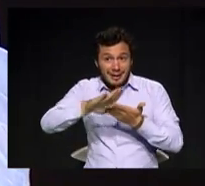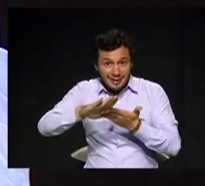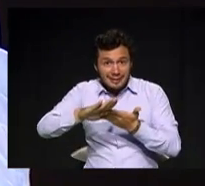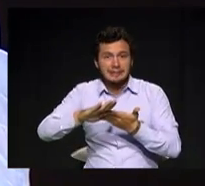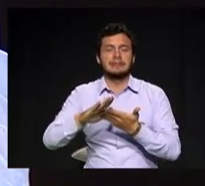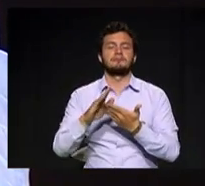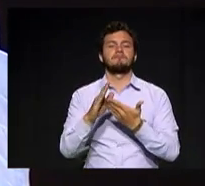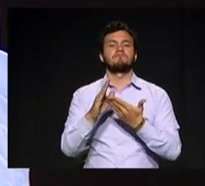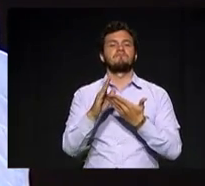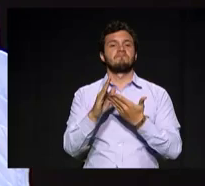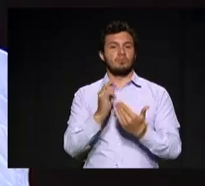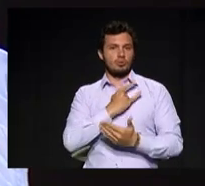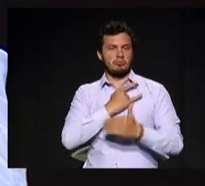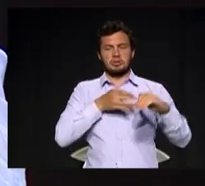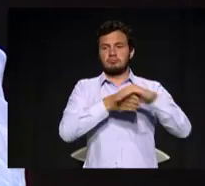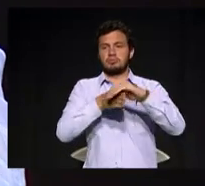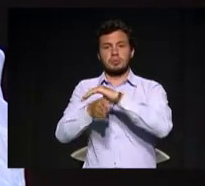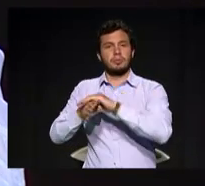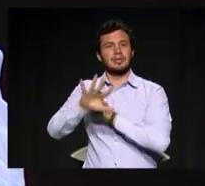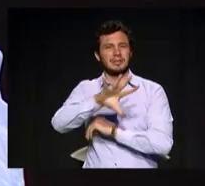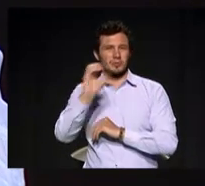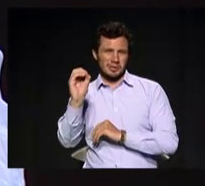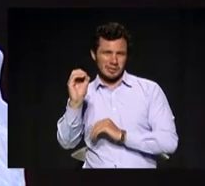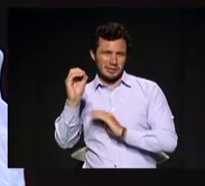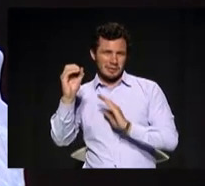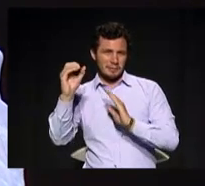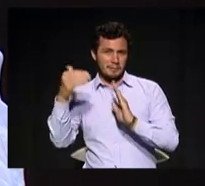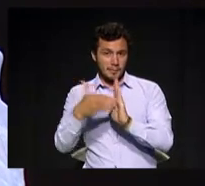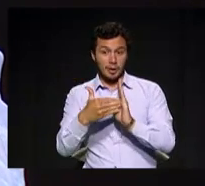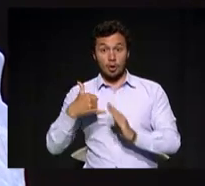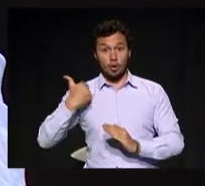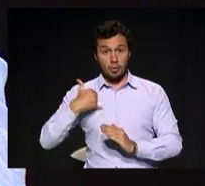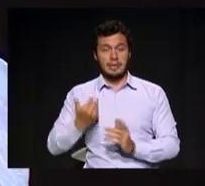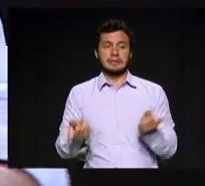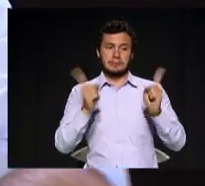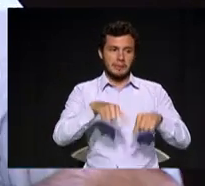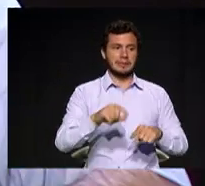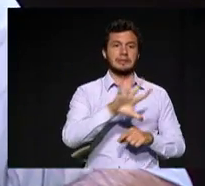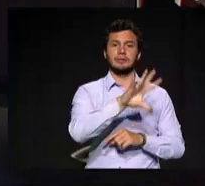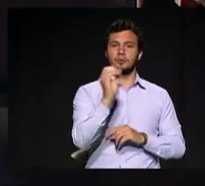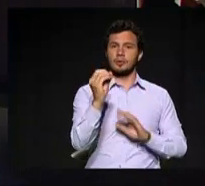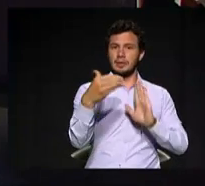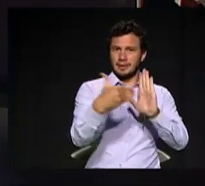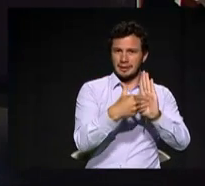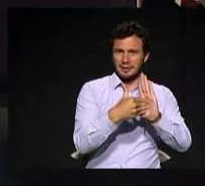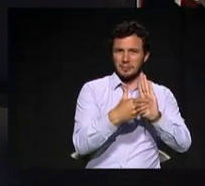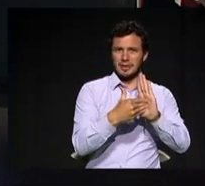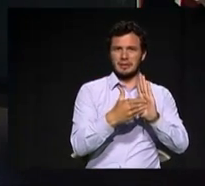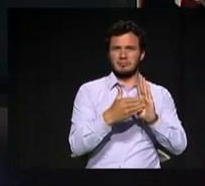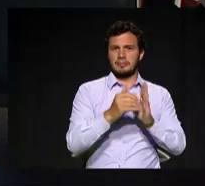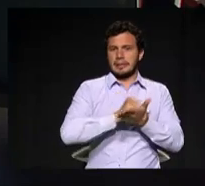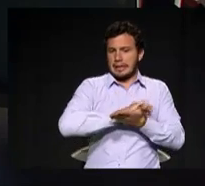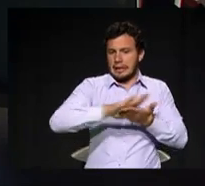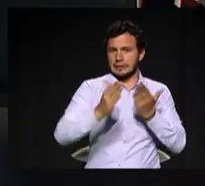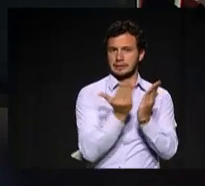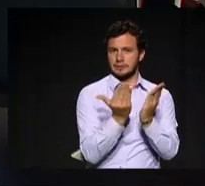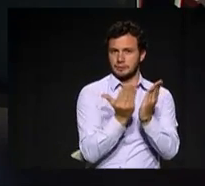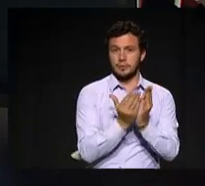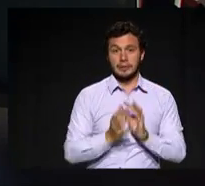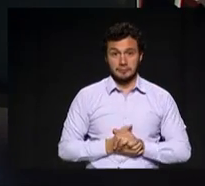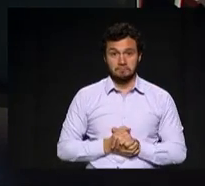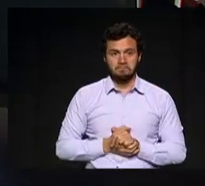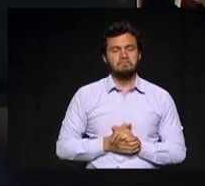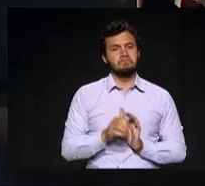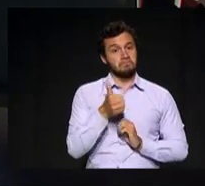50 millones en buen camino y 50.000 becas de estudio en educan superior muchas gracias doctora beatriz rave su